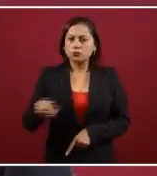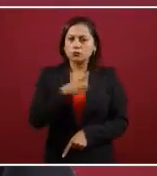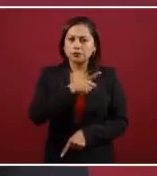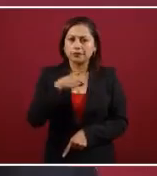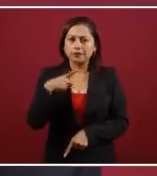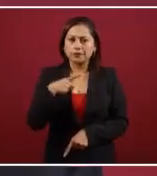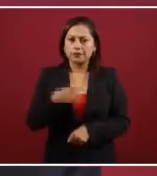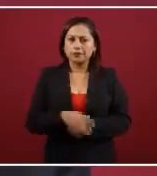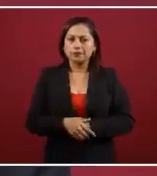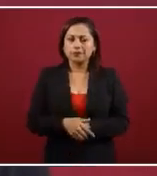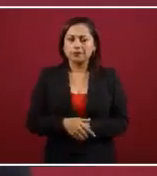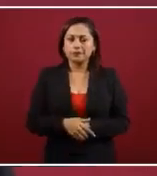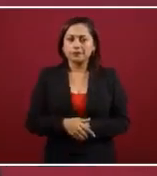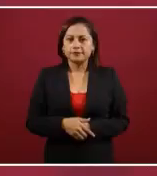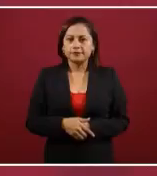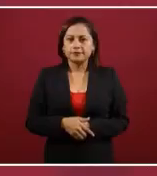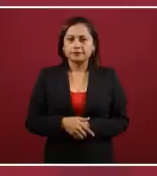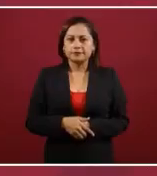no